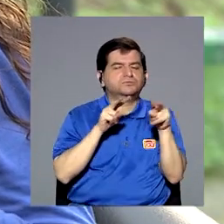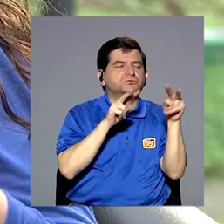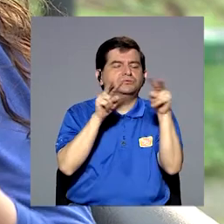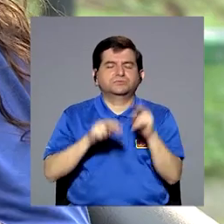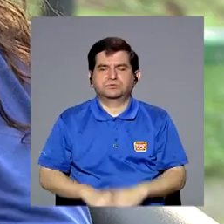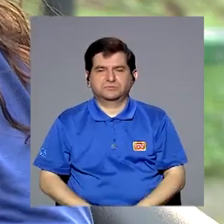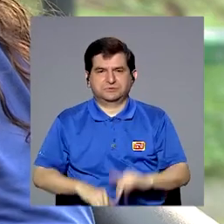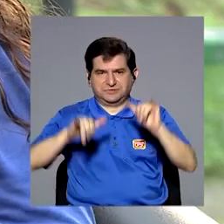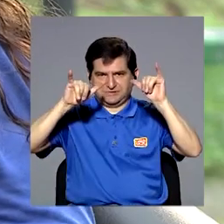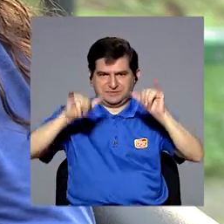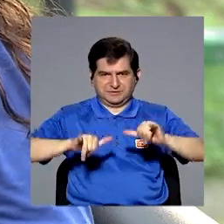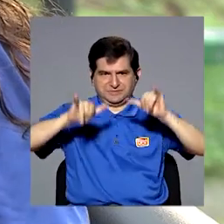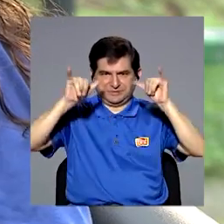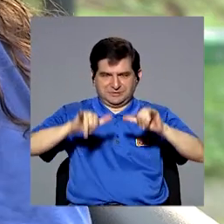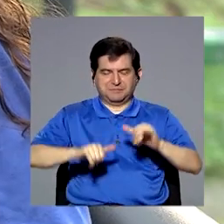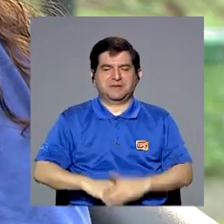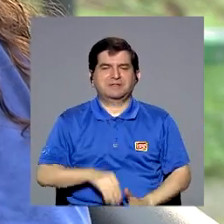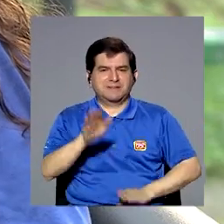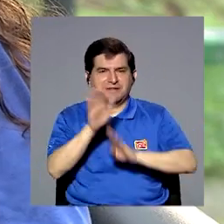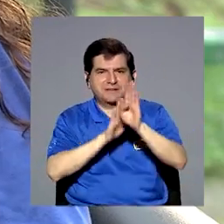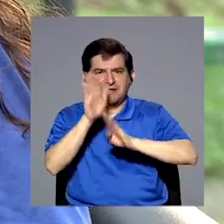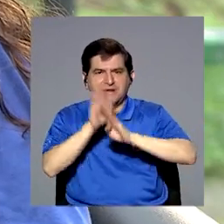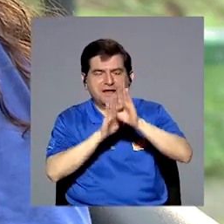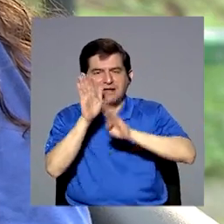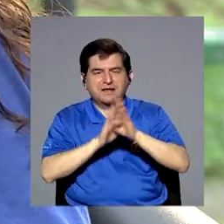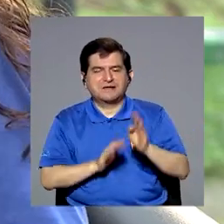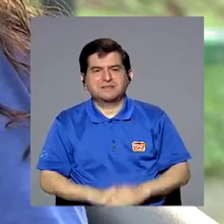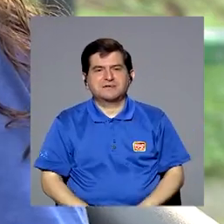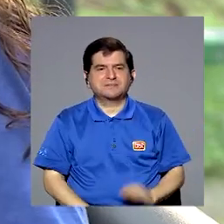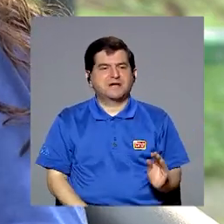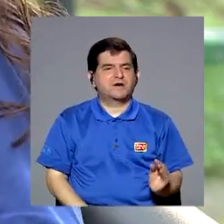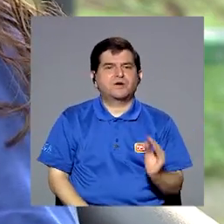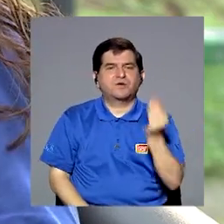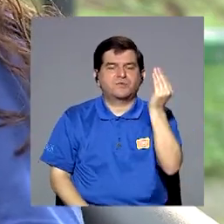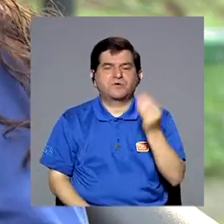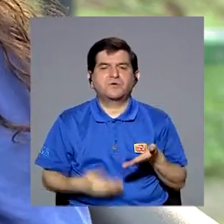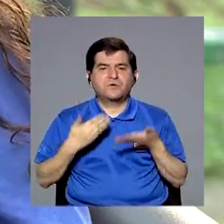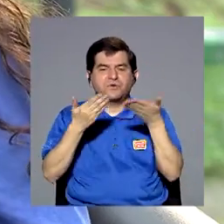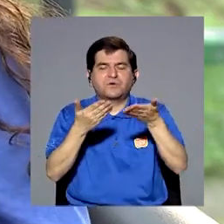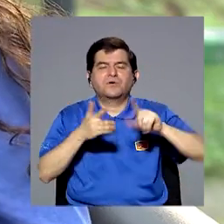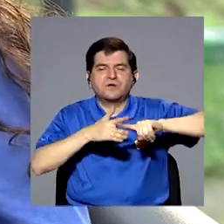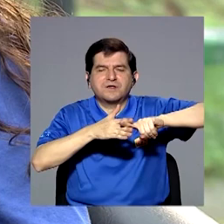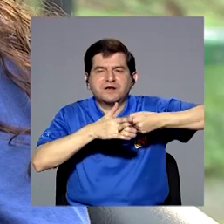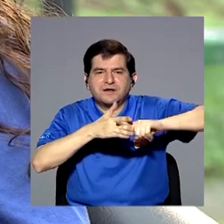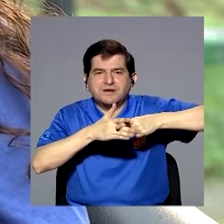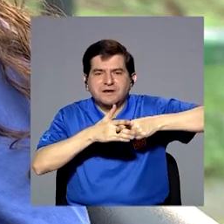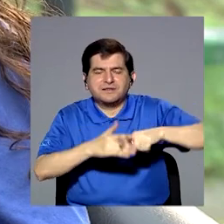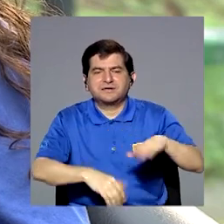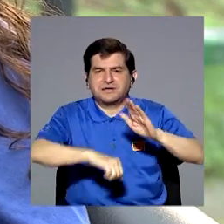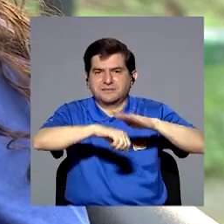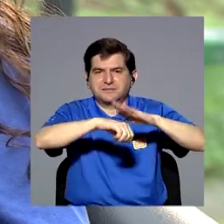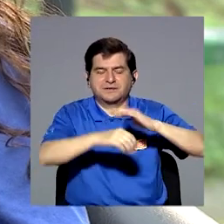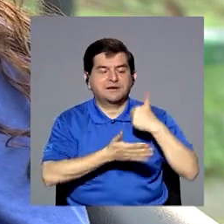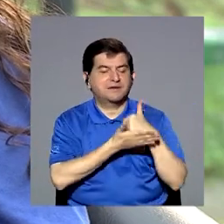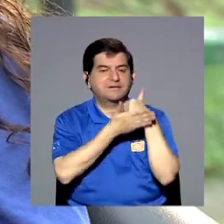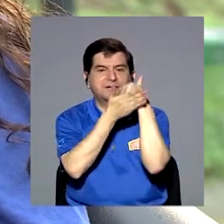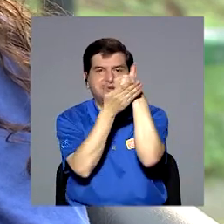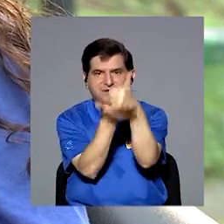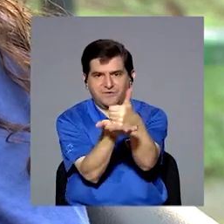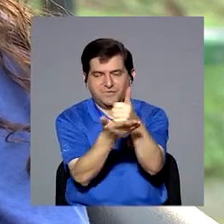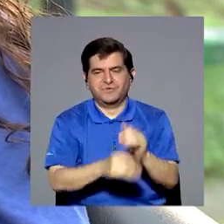estén presentes en ese desarrollo de los chicos y que les brinden herramientas que les puedan a ellos